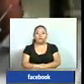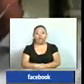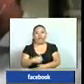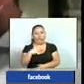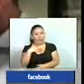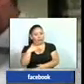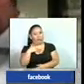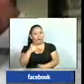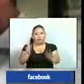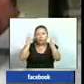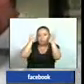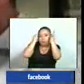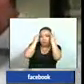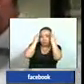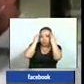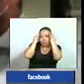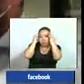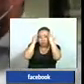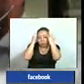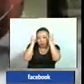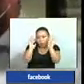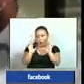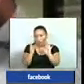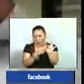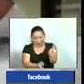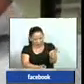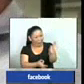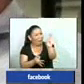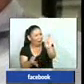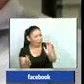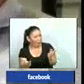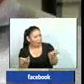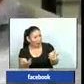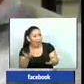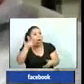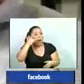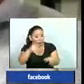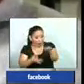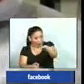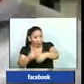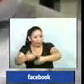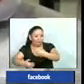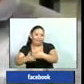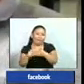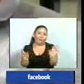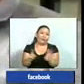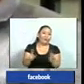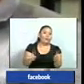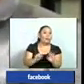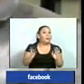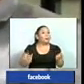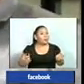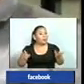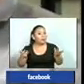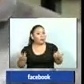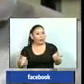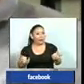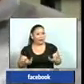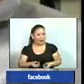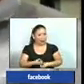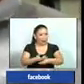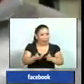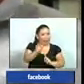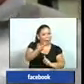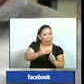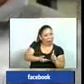preocupante que él esté presentando esto, no digo porque vaya a proceder, sino porque el mensaje que